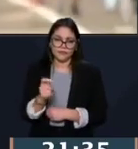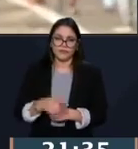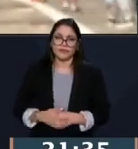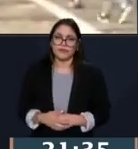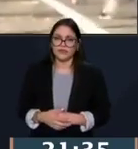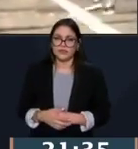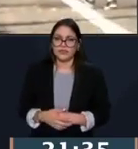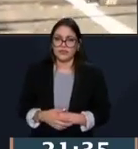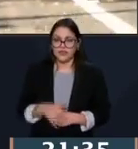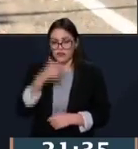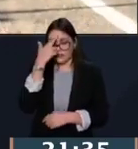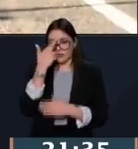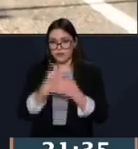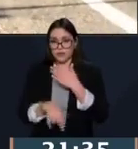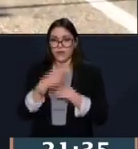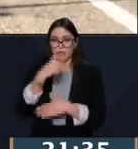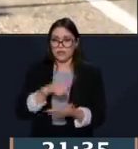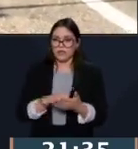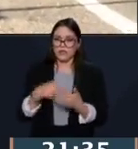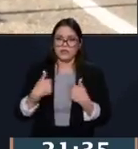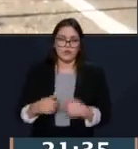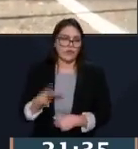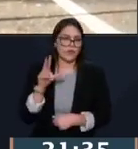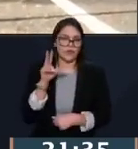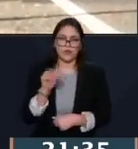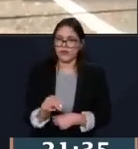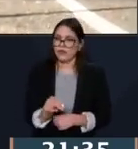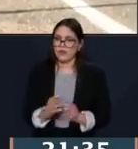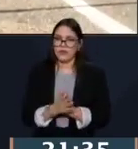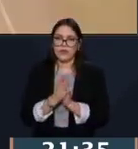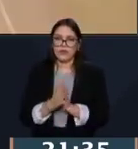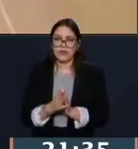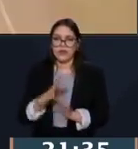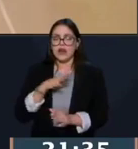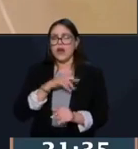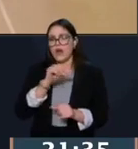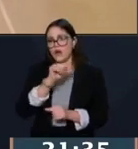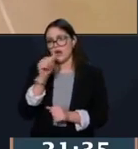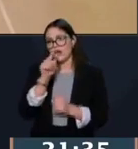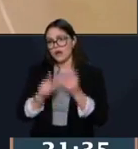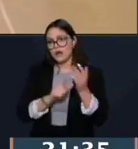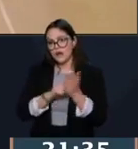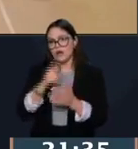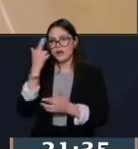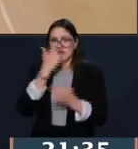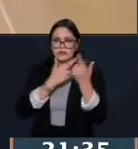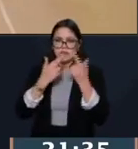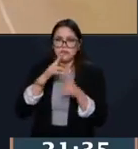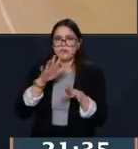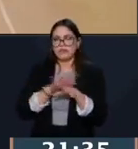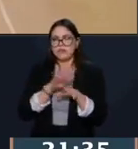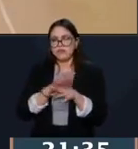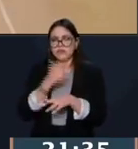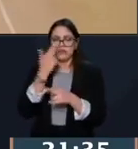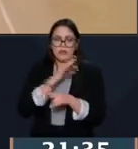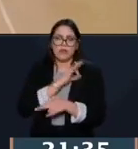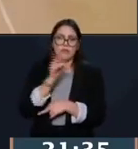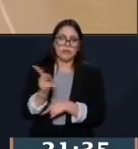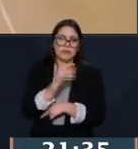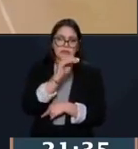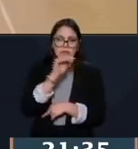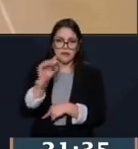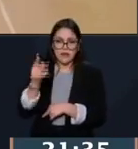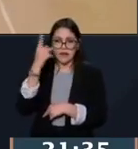a la violación a los derechos humanos. Puede haber leyes que revisen, que rectifiquen, que pregunten,